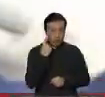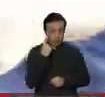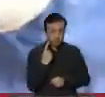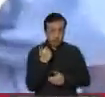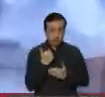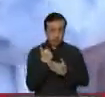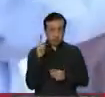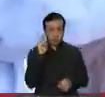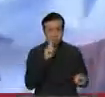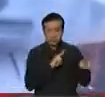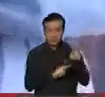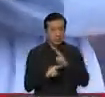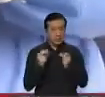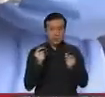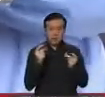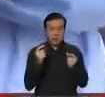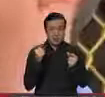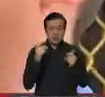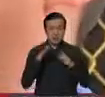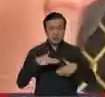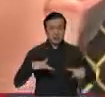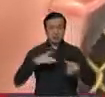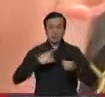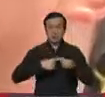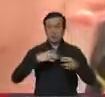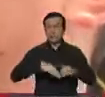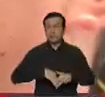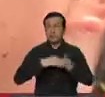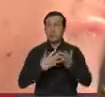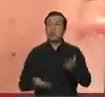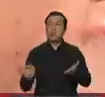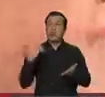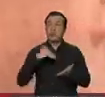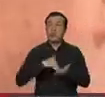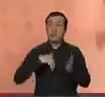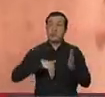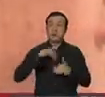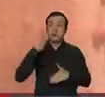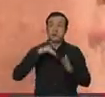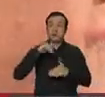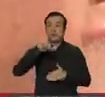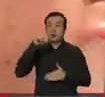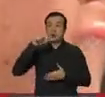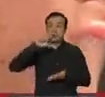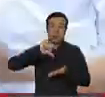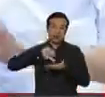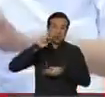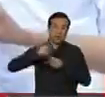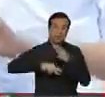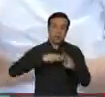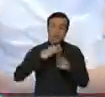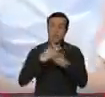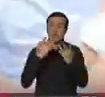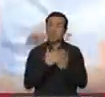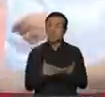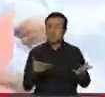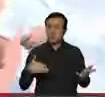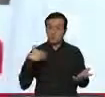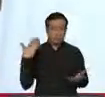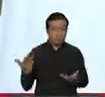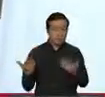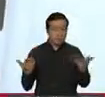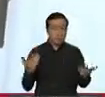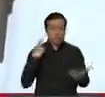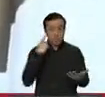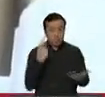índices precisos para poder reactivar a la capital, evitando rebrotes como ya se han producido en otras ciudades del mundo. La relación número